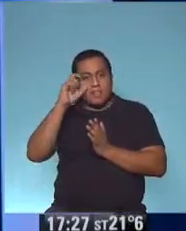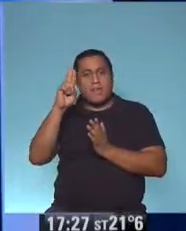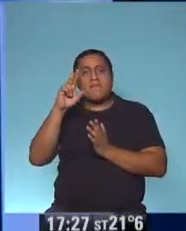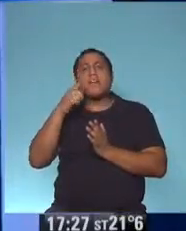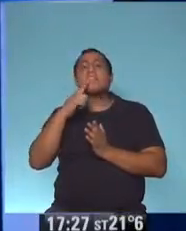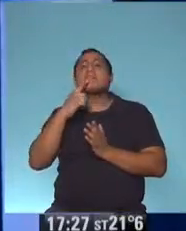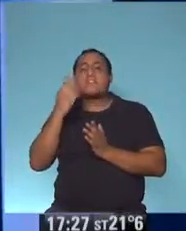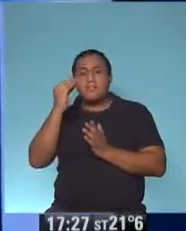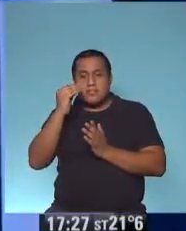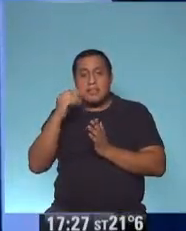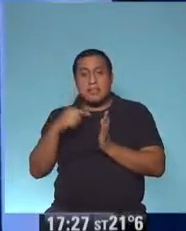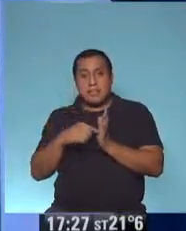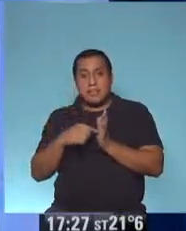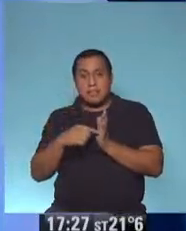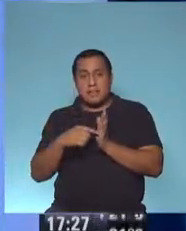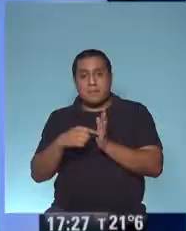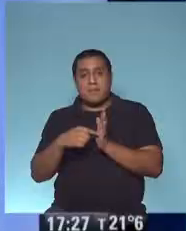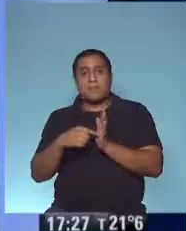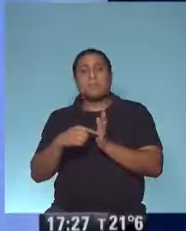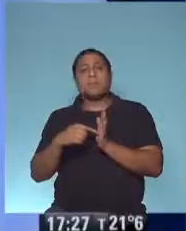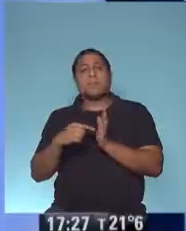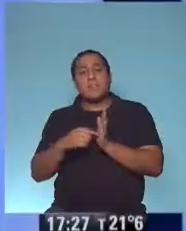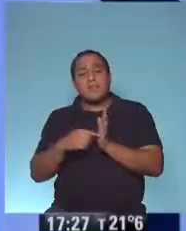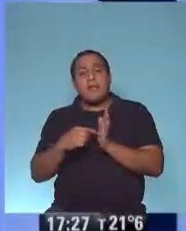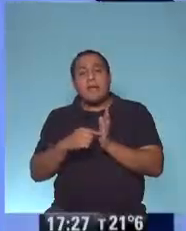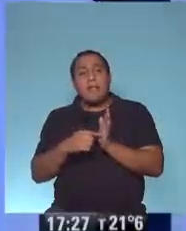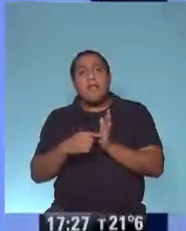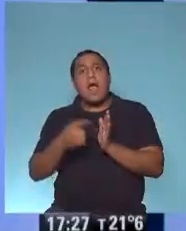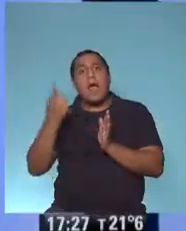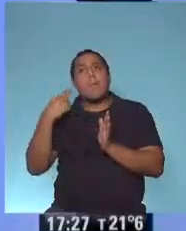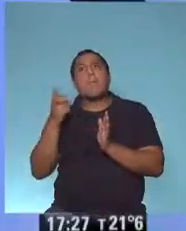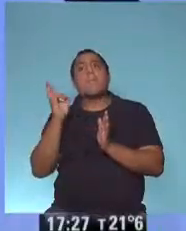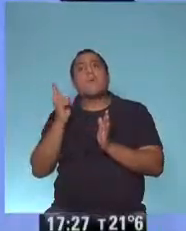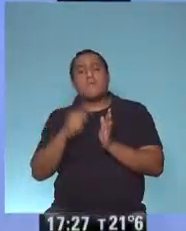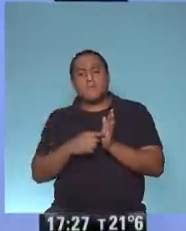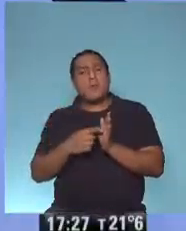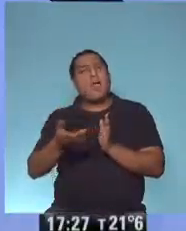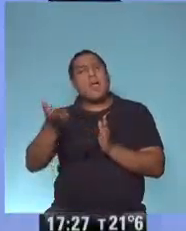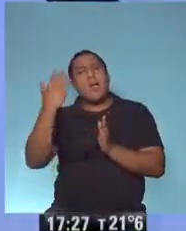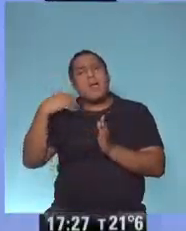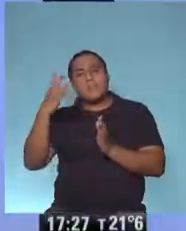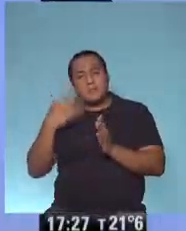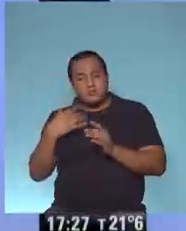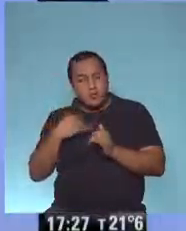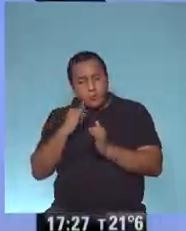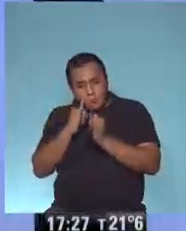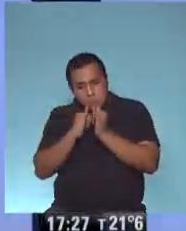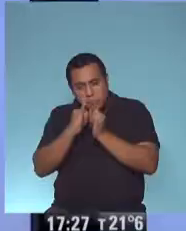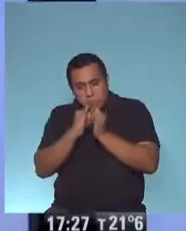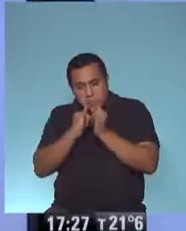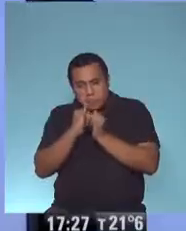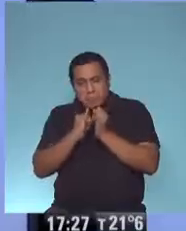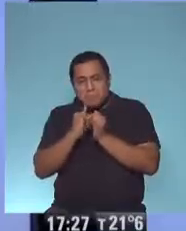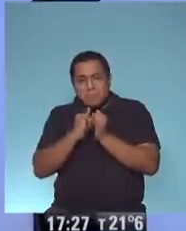Este libro, de paso, les cuento, fue prohibido en una época, en esa época que yo les conté antes, de cuando